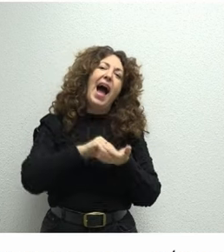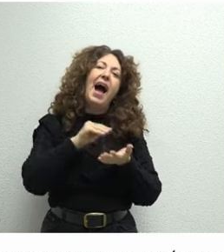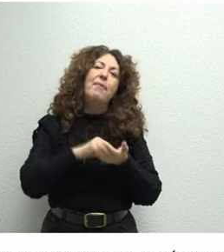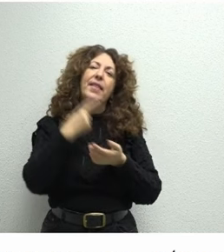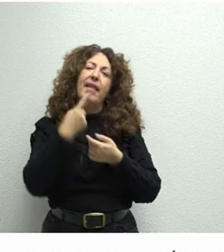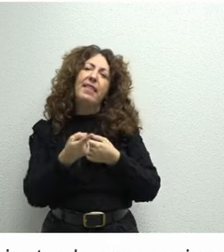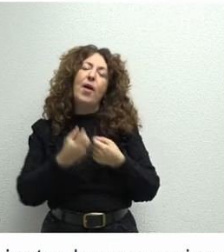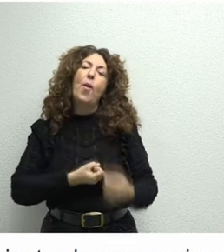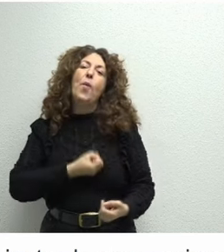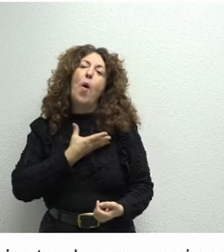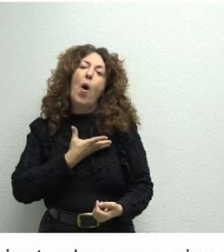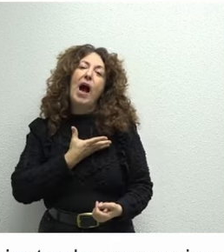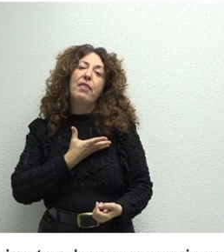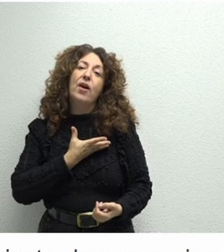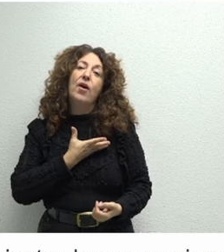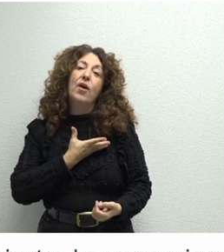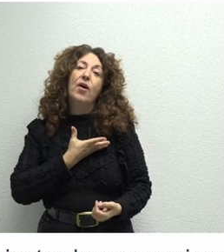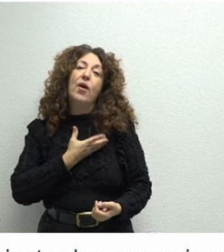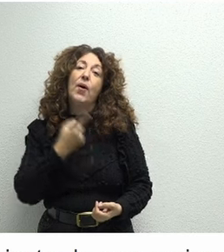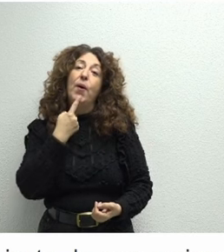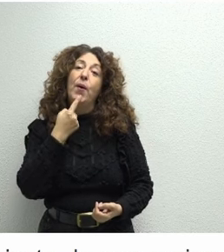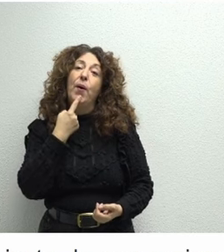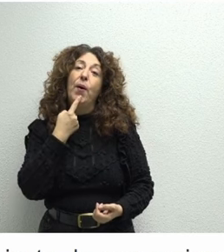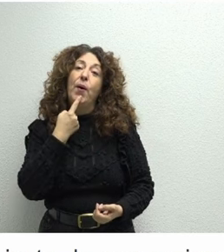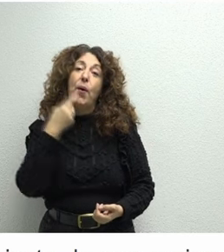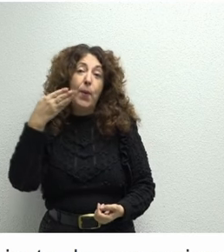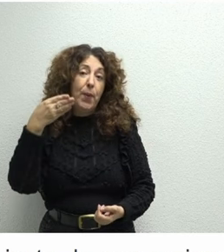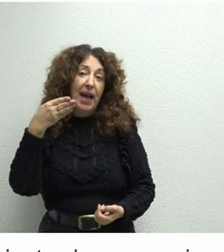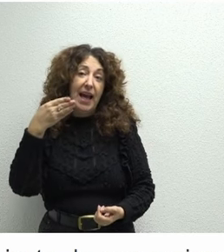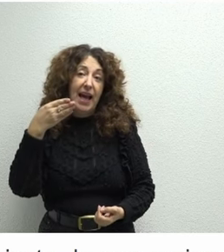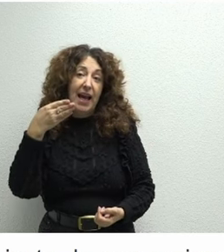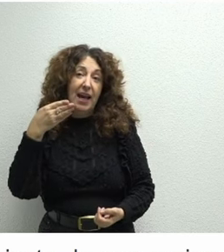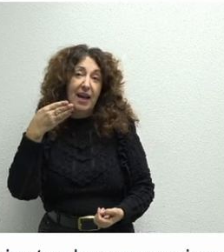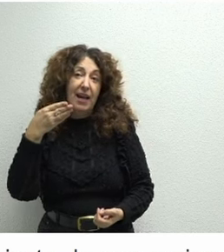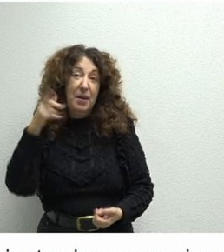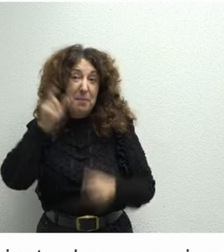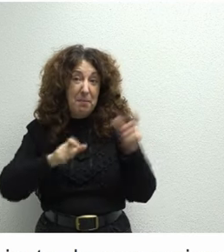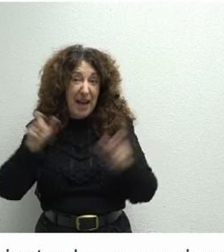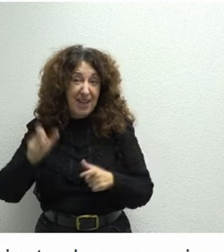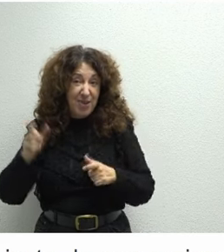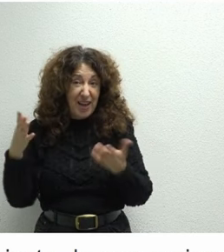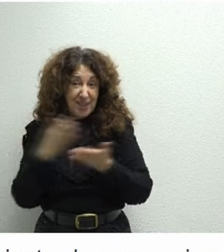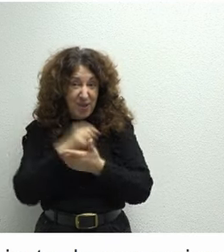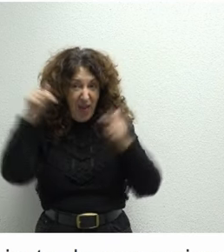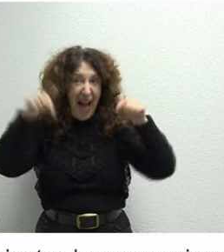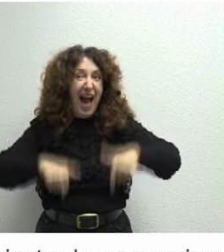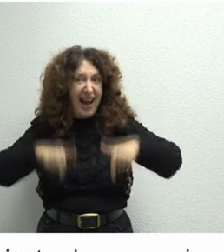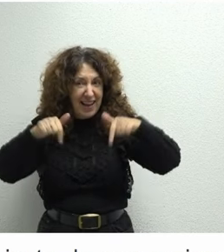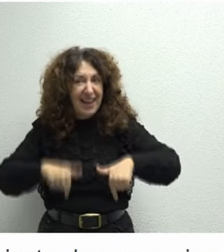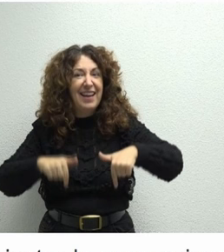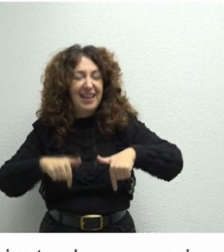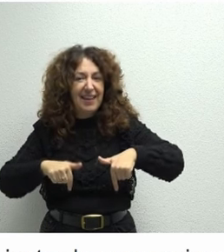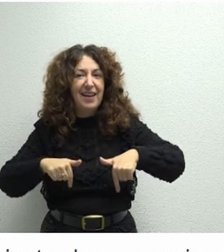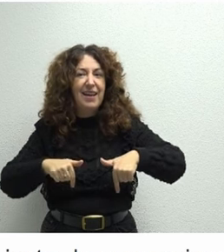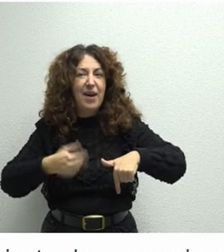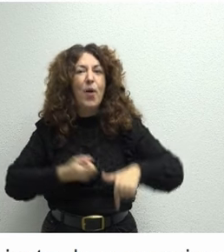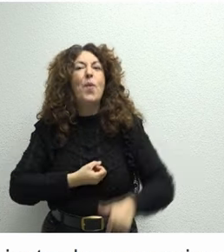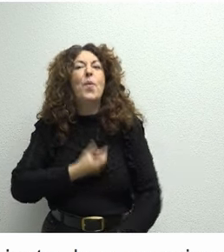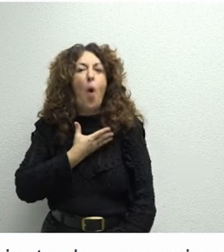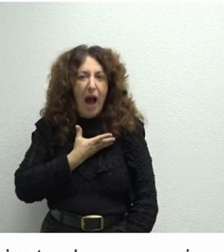de vocación con b de boca vale creo que en nuestro caso todas las personas que estn aquí sea la convocación con